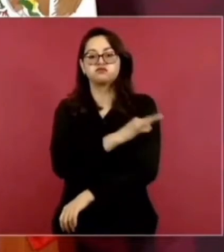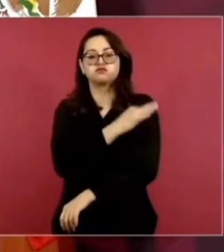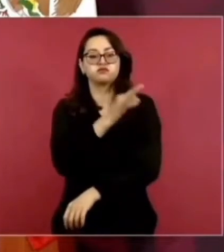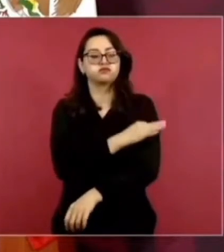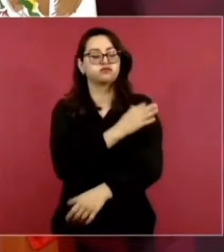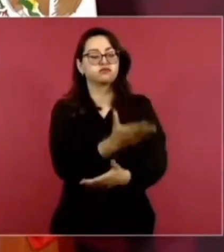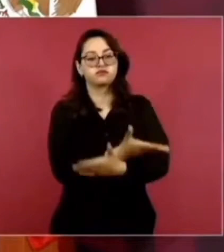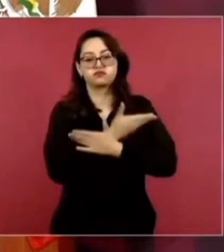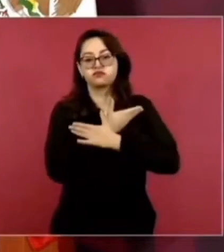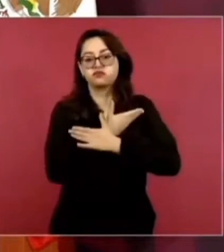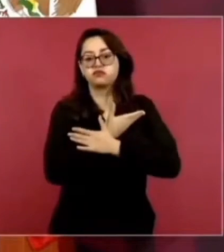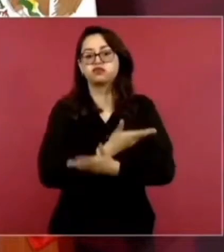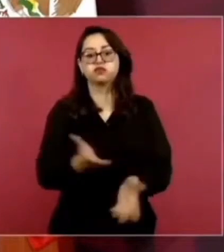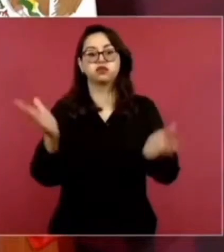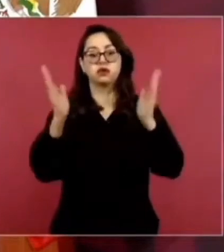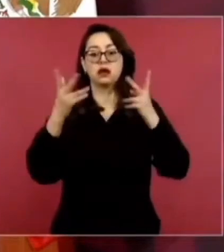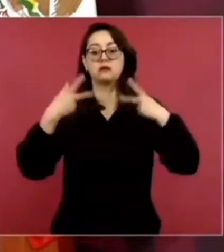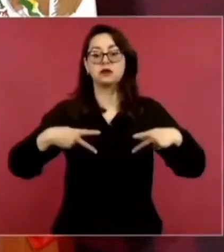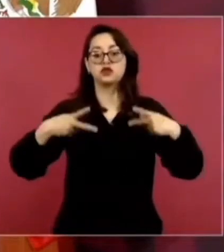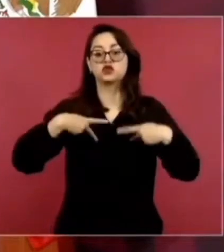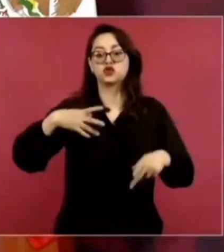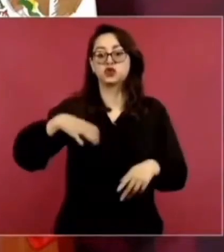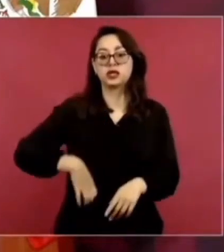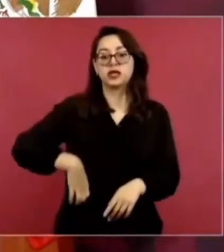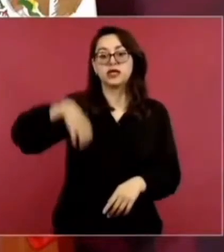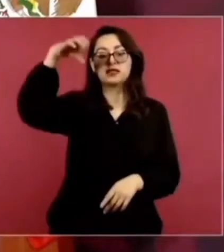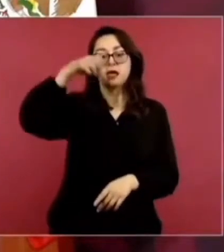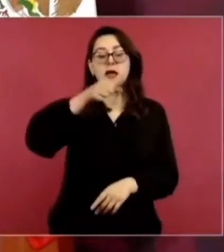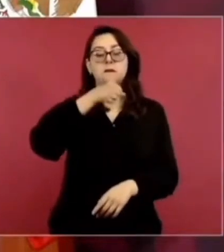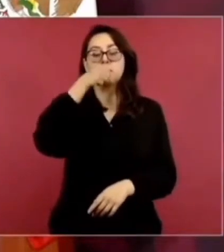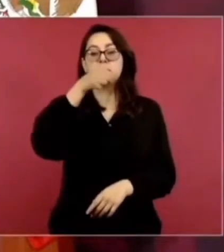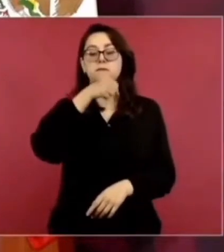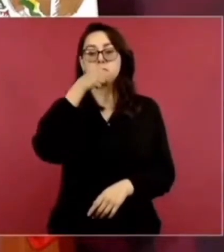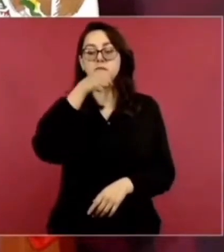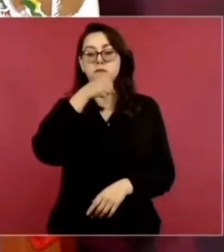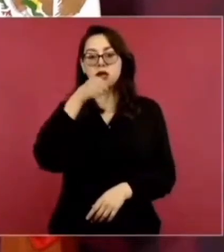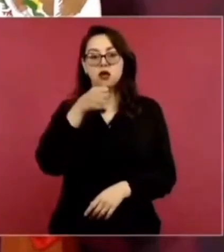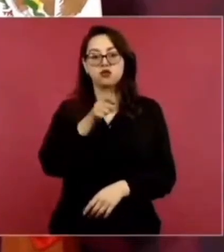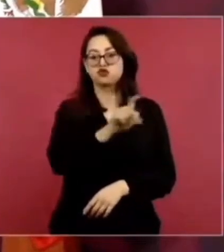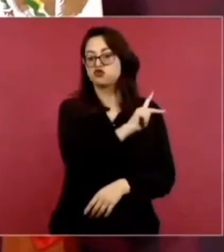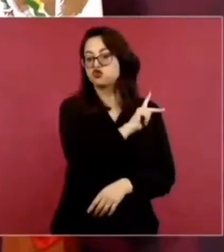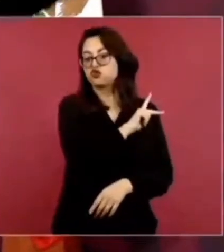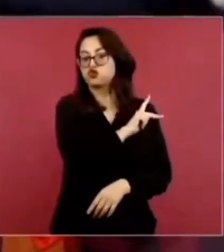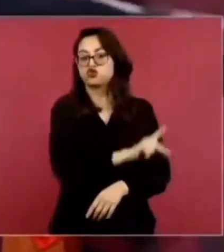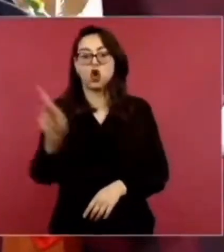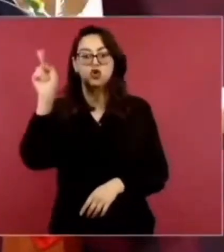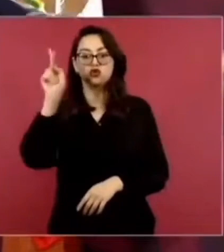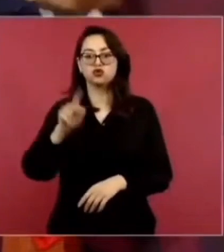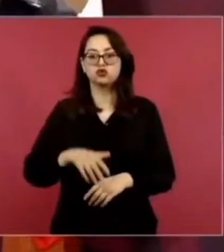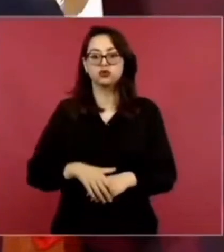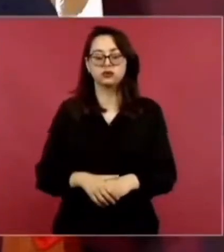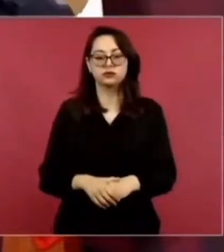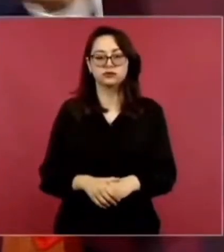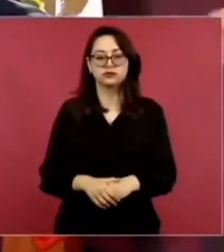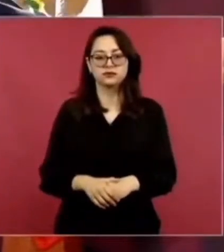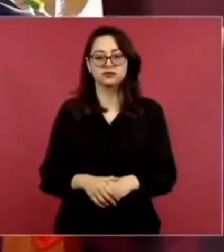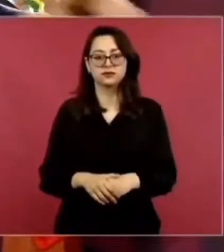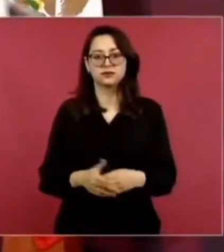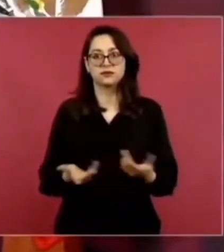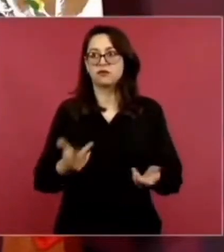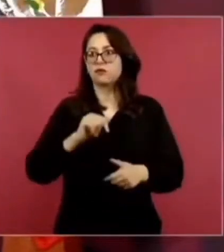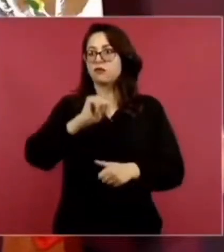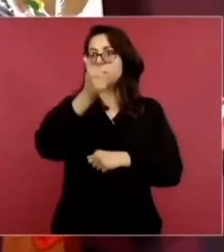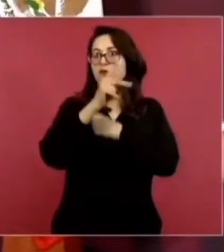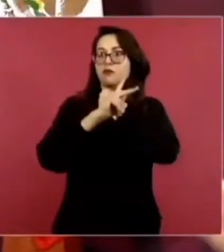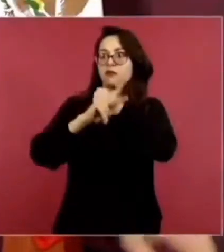vacunó a todos sus adultos mayores con una dosis, por el despliegue de todo el sector